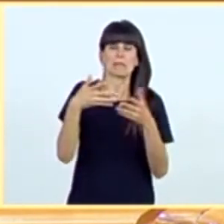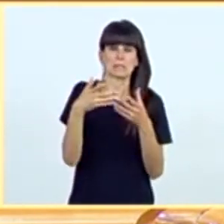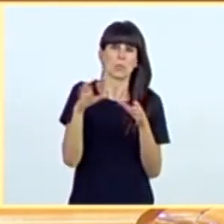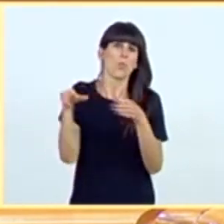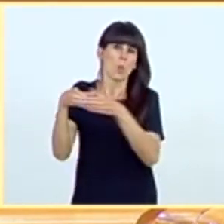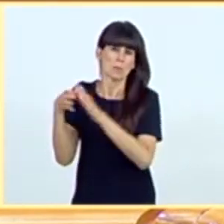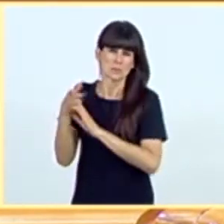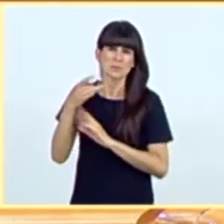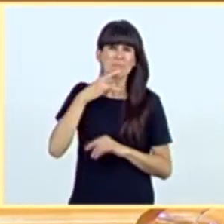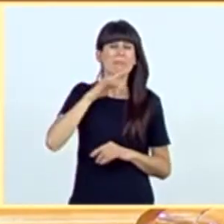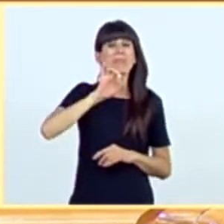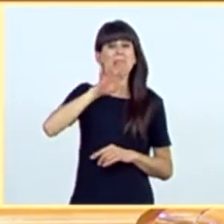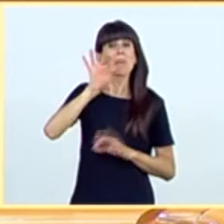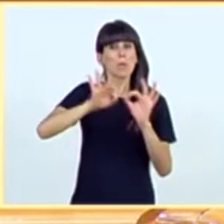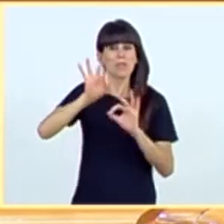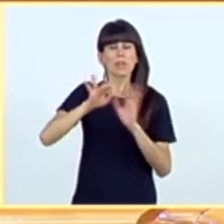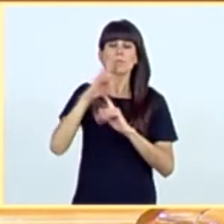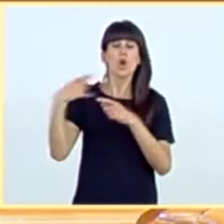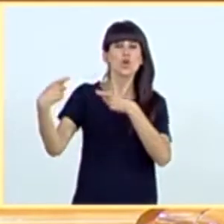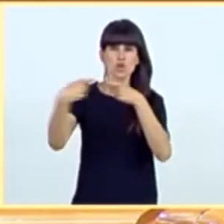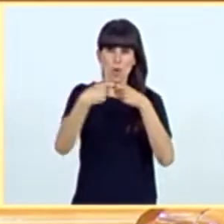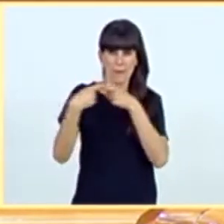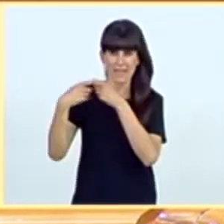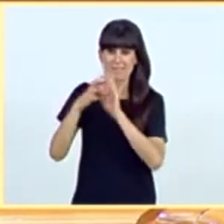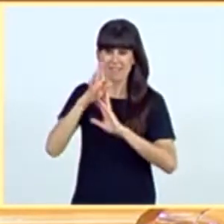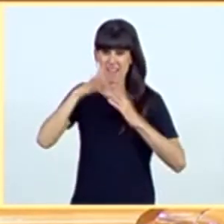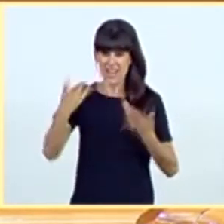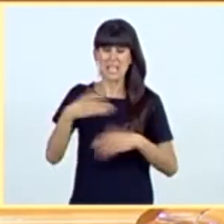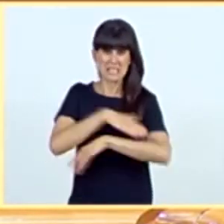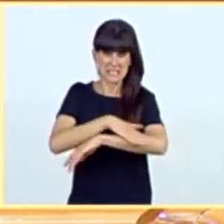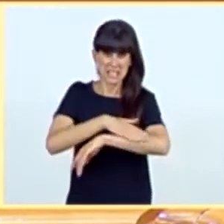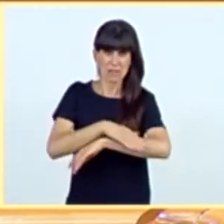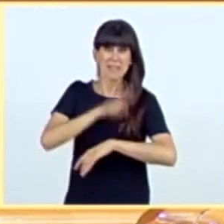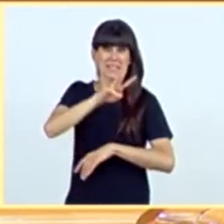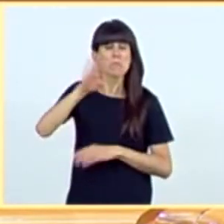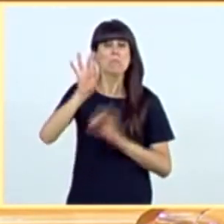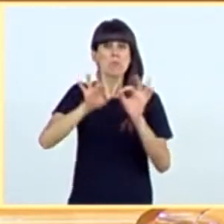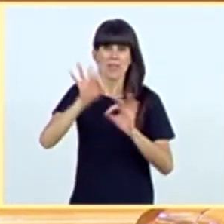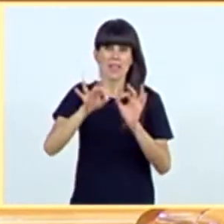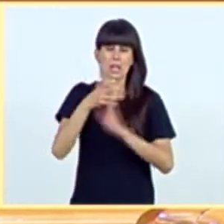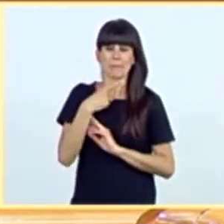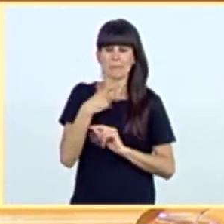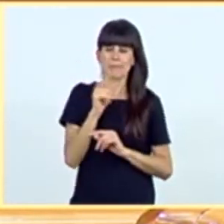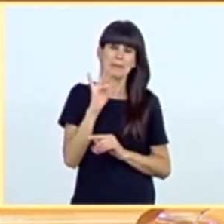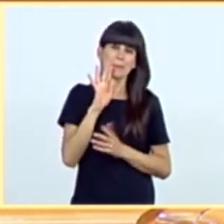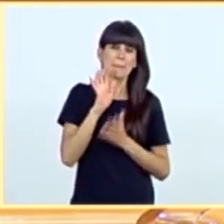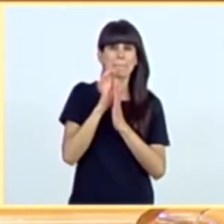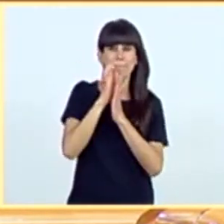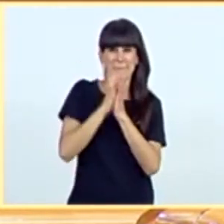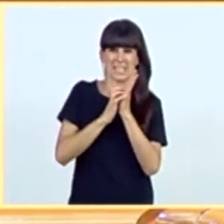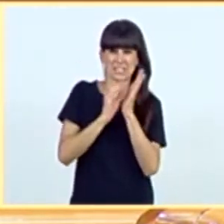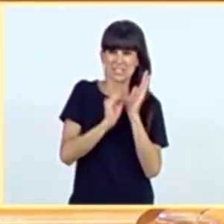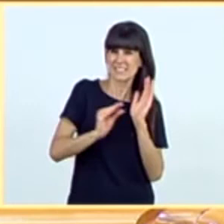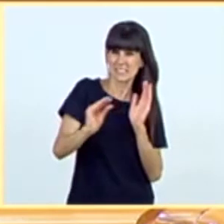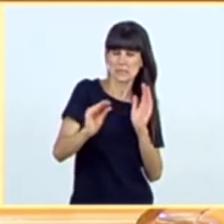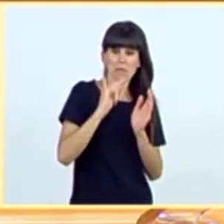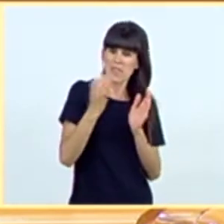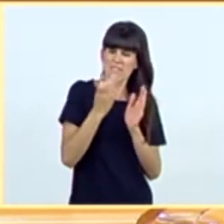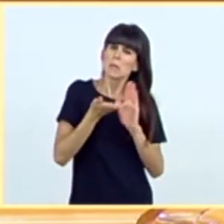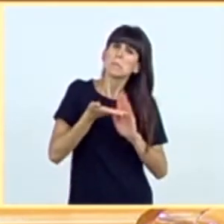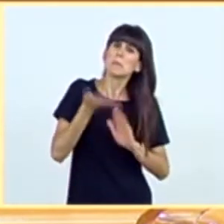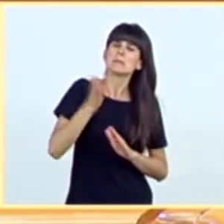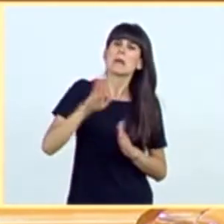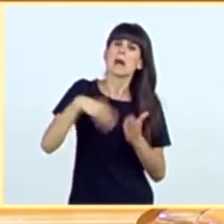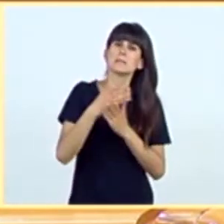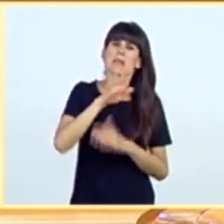son cooperativas. Actualmente el Estado aporta un 33% en la financiación de las residencias y esta debería aumentar hasta el 50% para